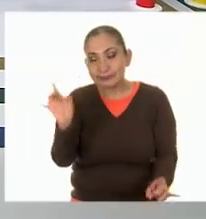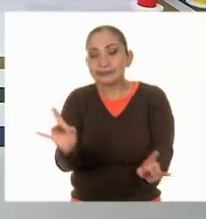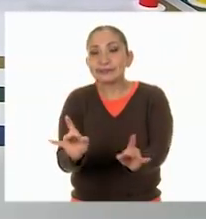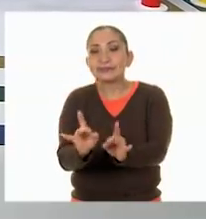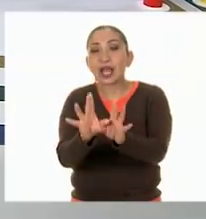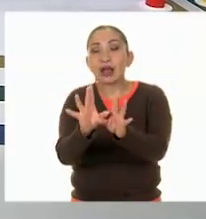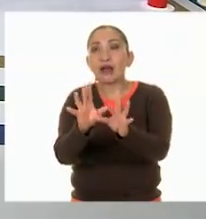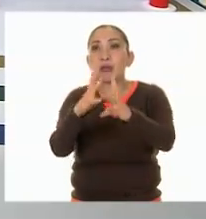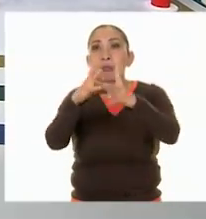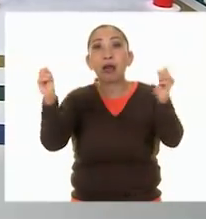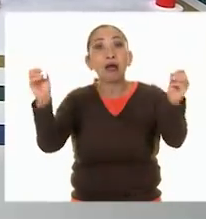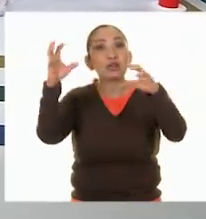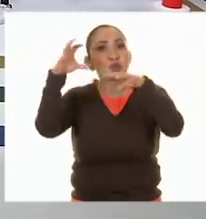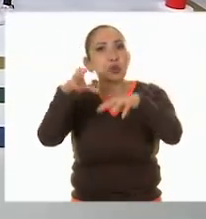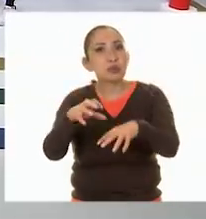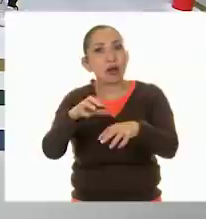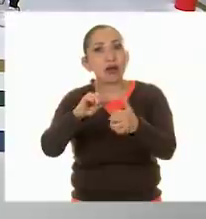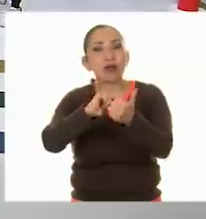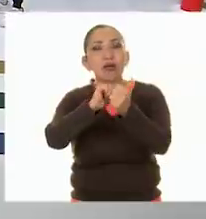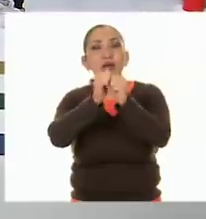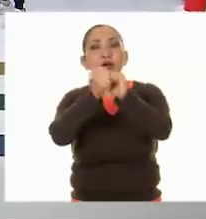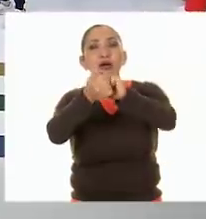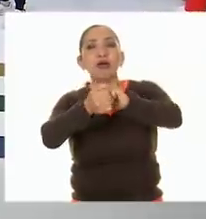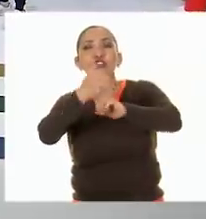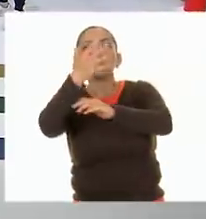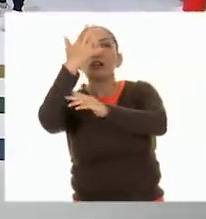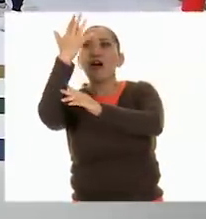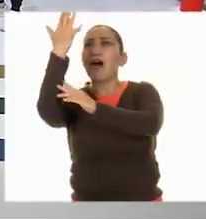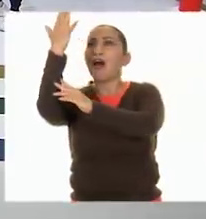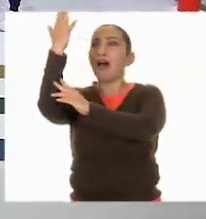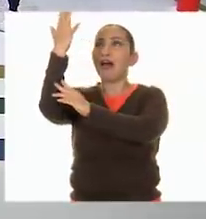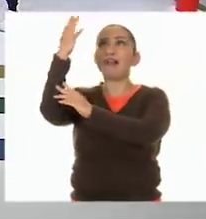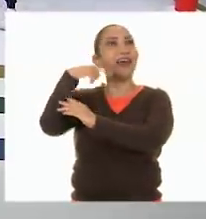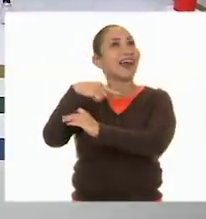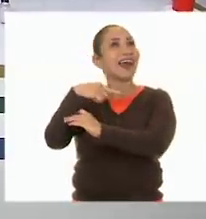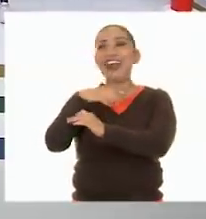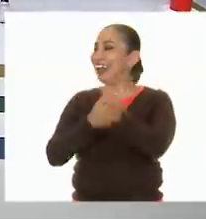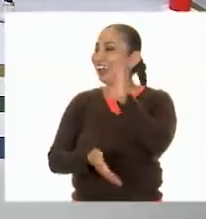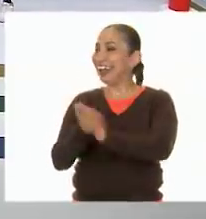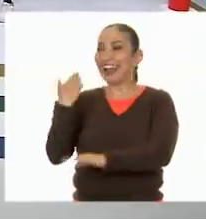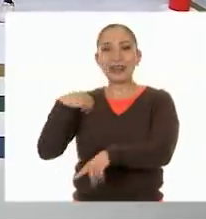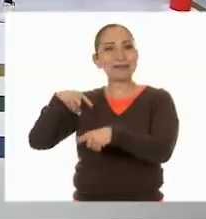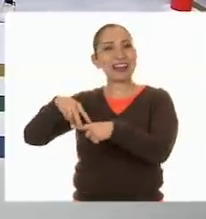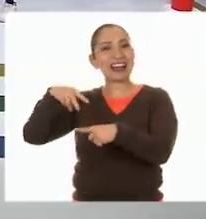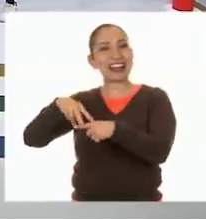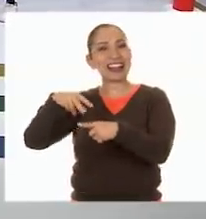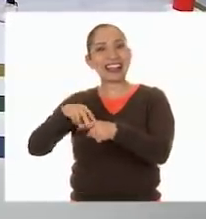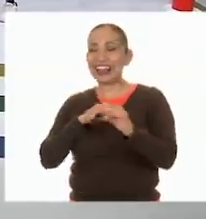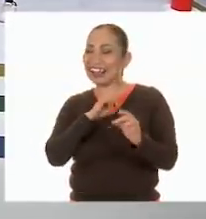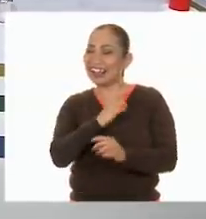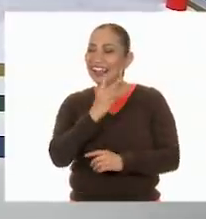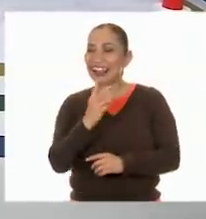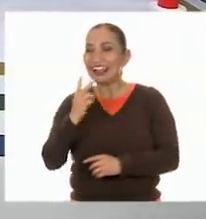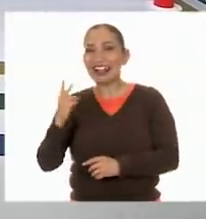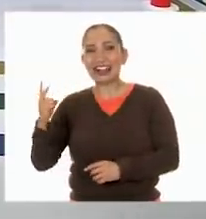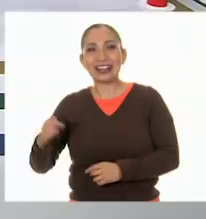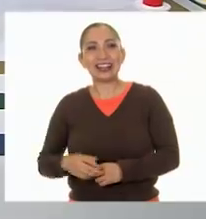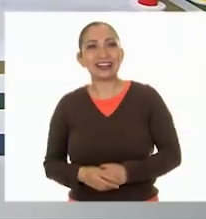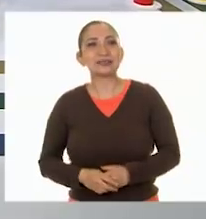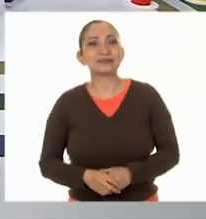repentinamente dejó de llover y volvió a salir el sol. Así que decidimos regresar al parque.